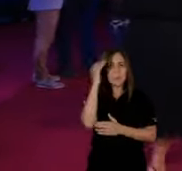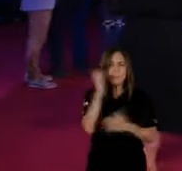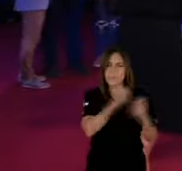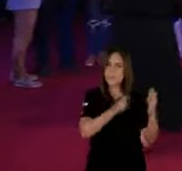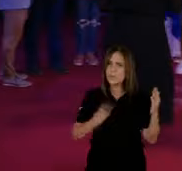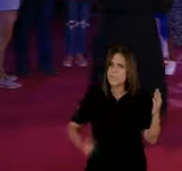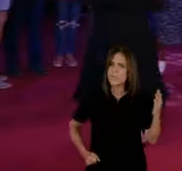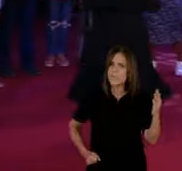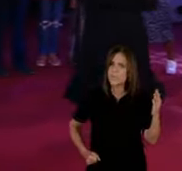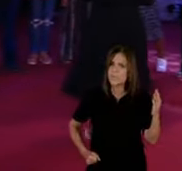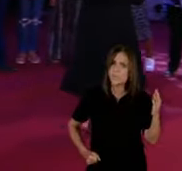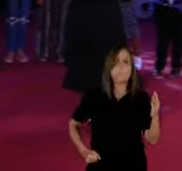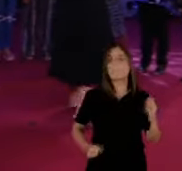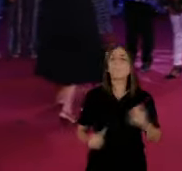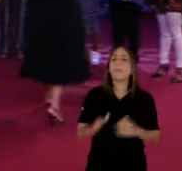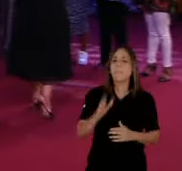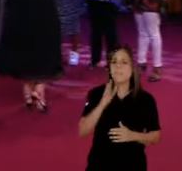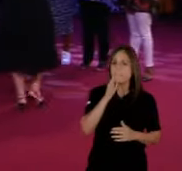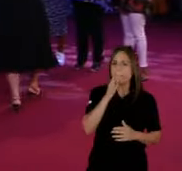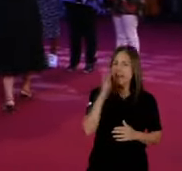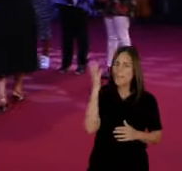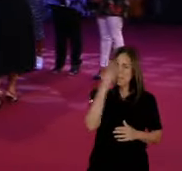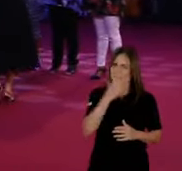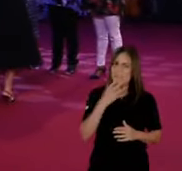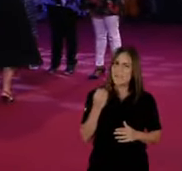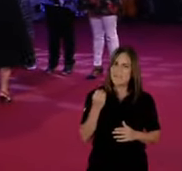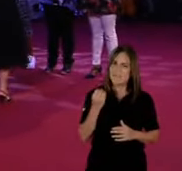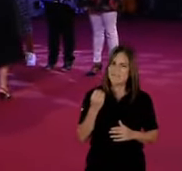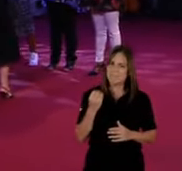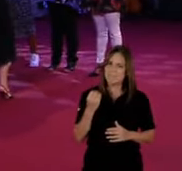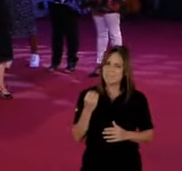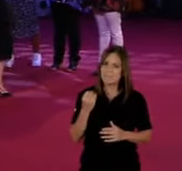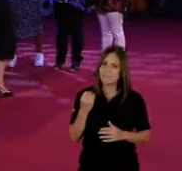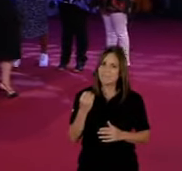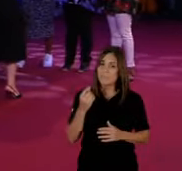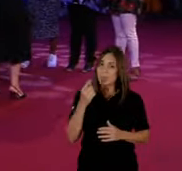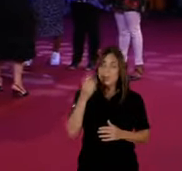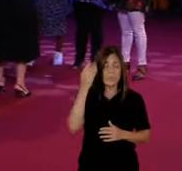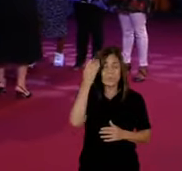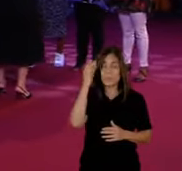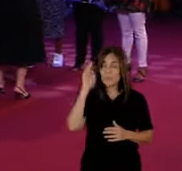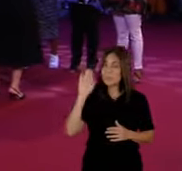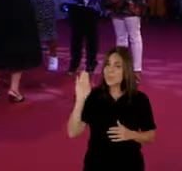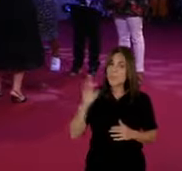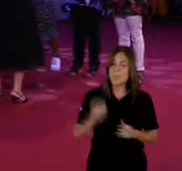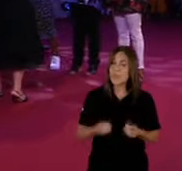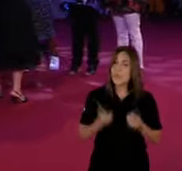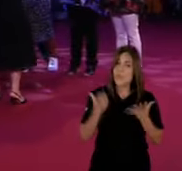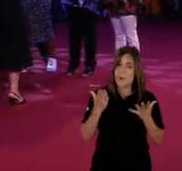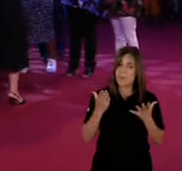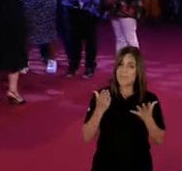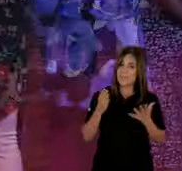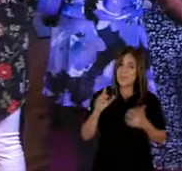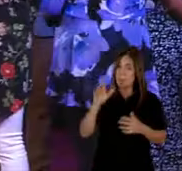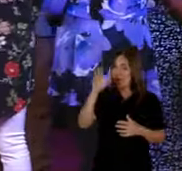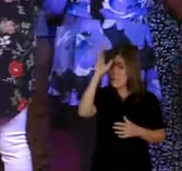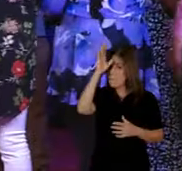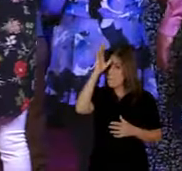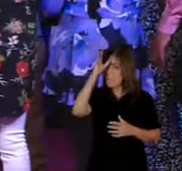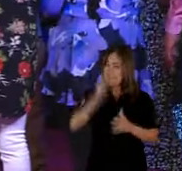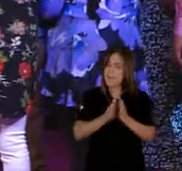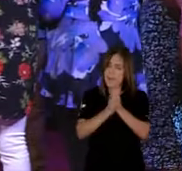Mamá, bella, tú no sabes cuánto este papá ora por ti. Por eso estás aquí hoy. ¿Tú